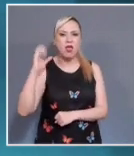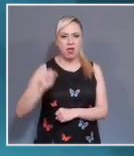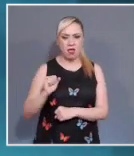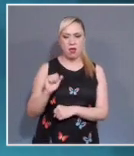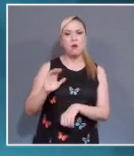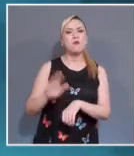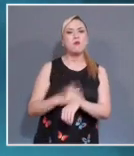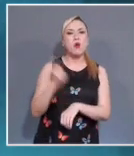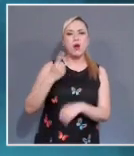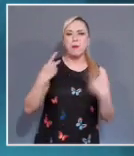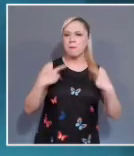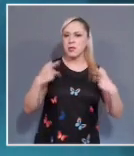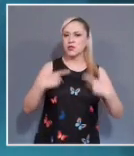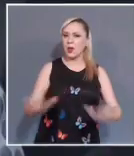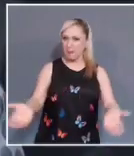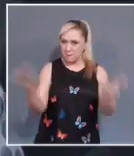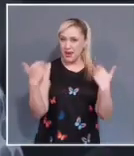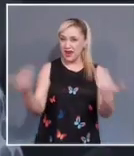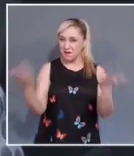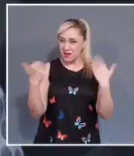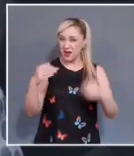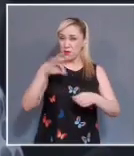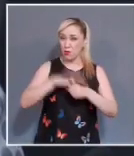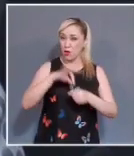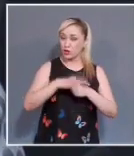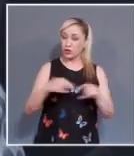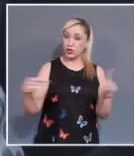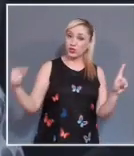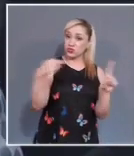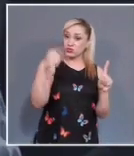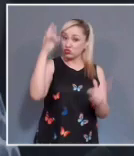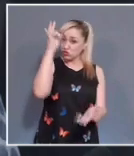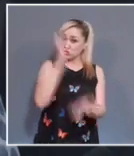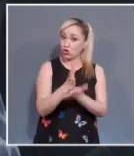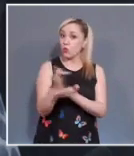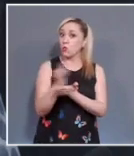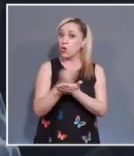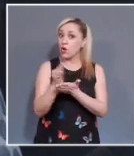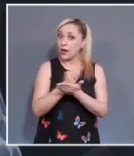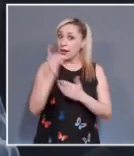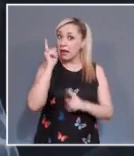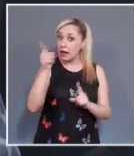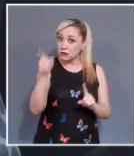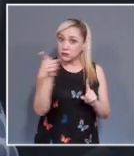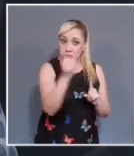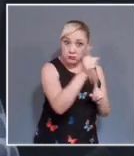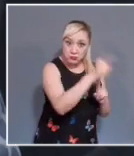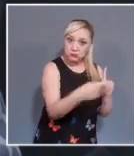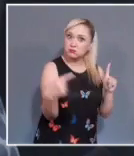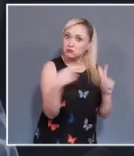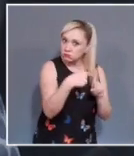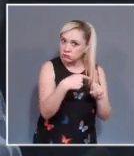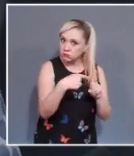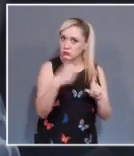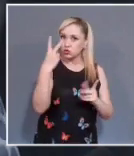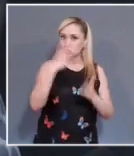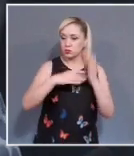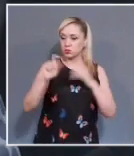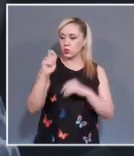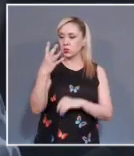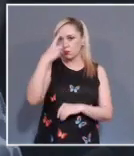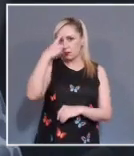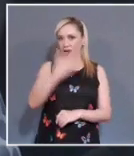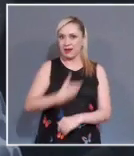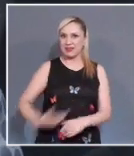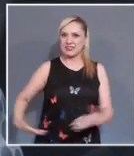que no solo vote por el candidato de Morena a la presidencia de la República en 2024, sino también para lograr la mayoría calificada en